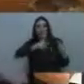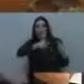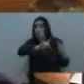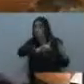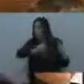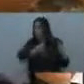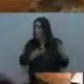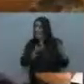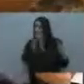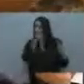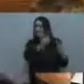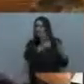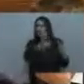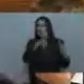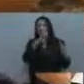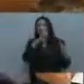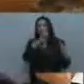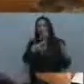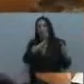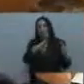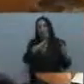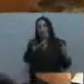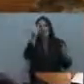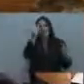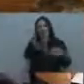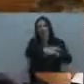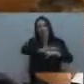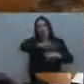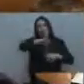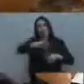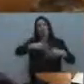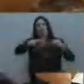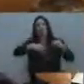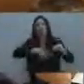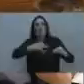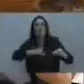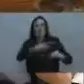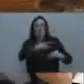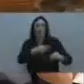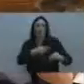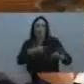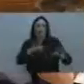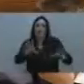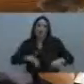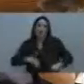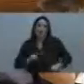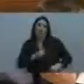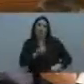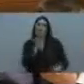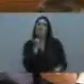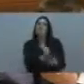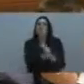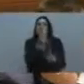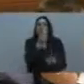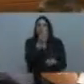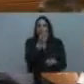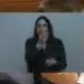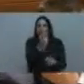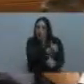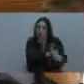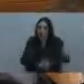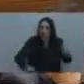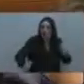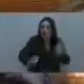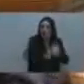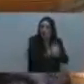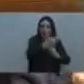lugar, porque no soportan que lo pueda terminar otro gobierno. Y esta es la marca de la Casa Socialista: anteponer los intereses del partido a